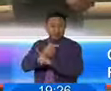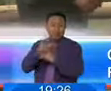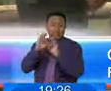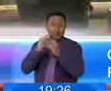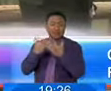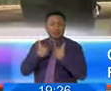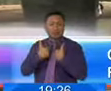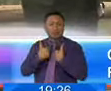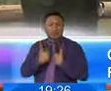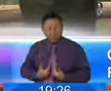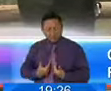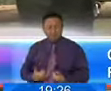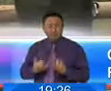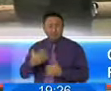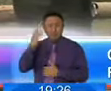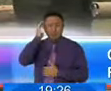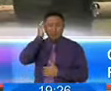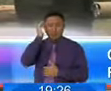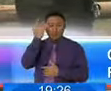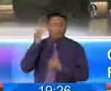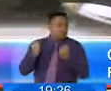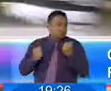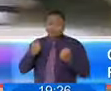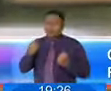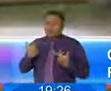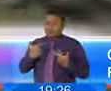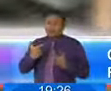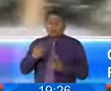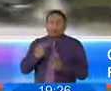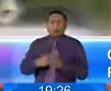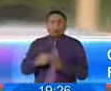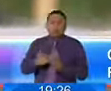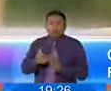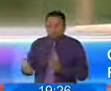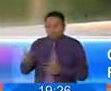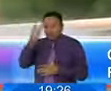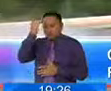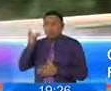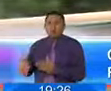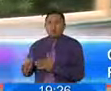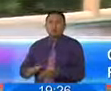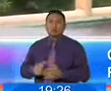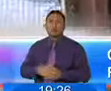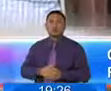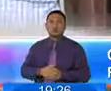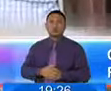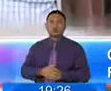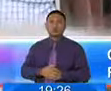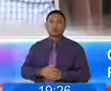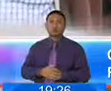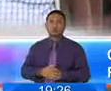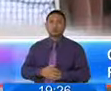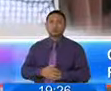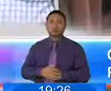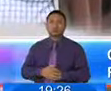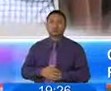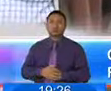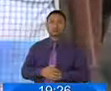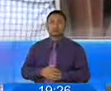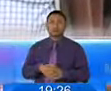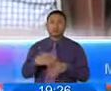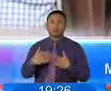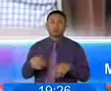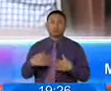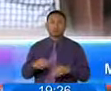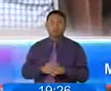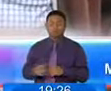familia que, envuelta en la angustia y desesperación, no sabía por qué acabaron con la vida de la hija mayor. Bastante susto, porque esto